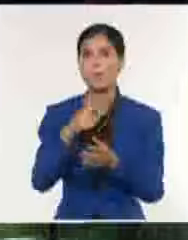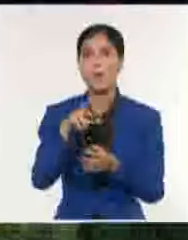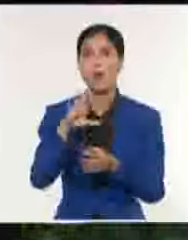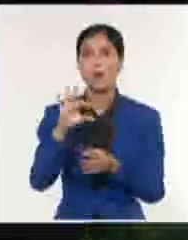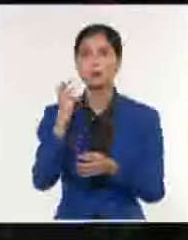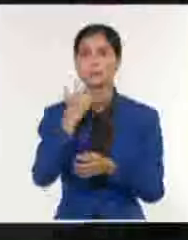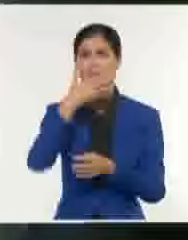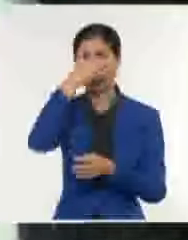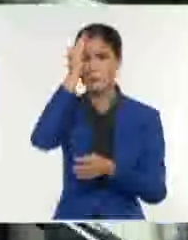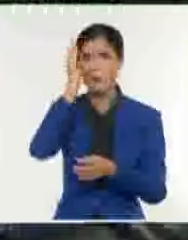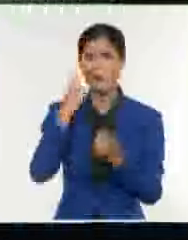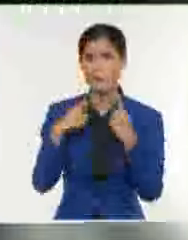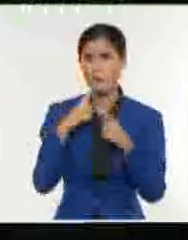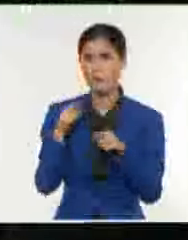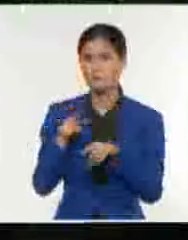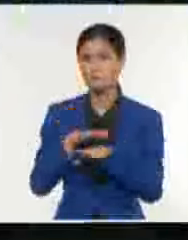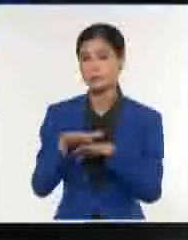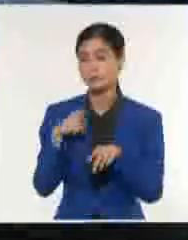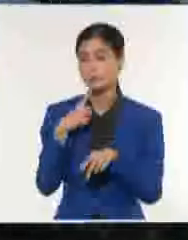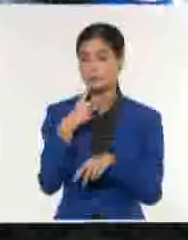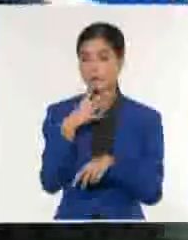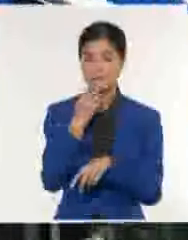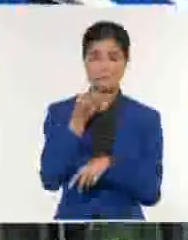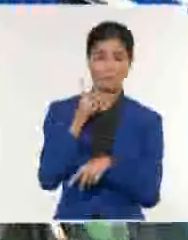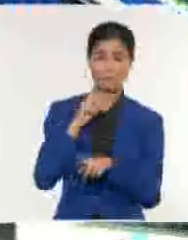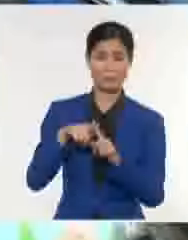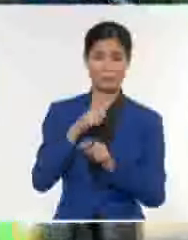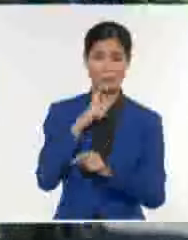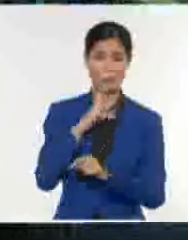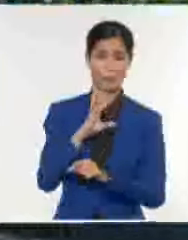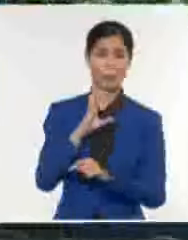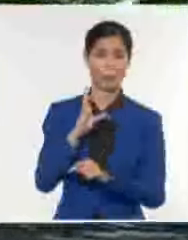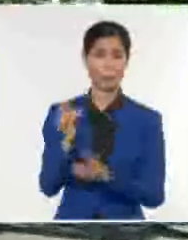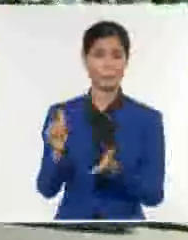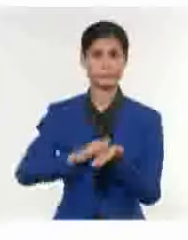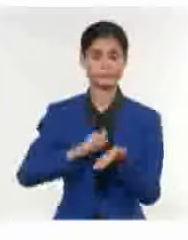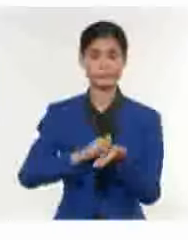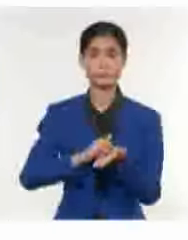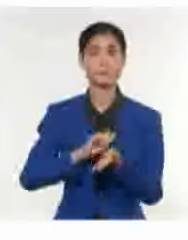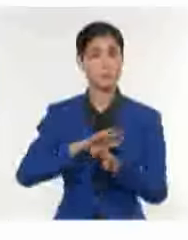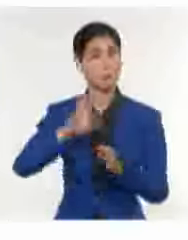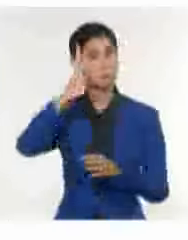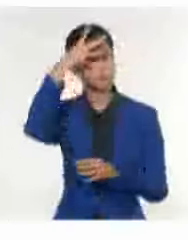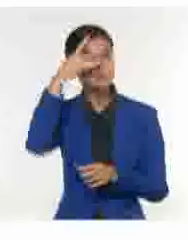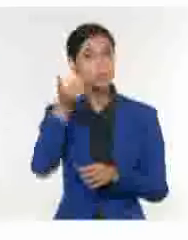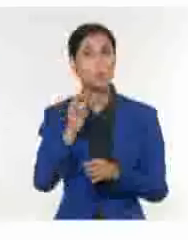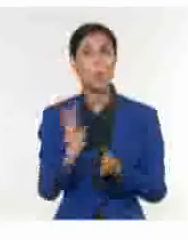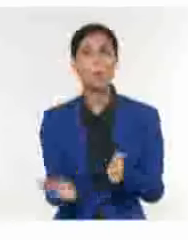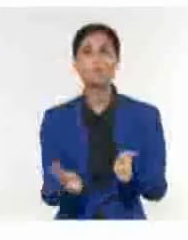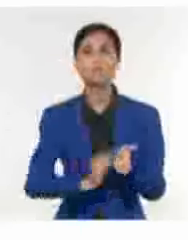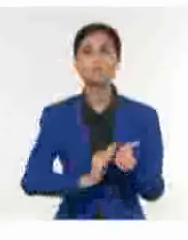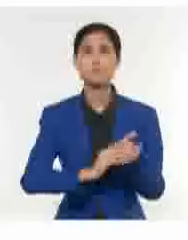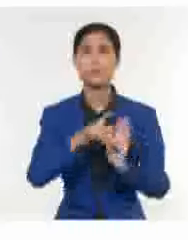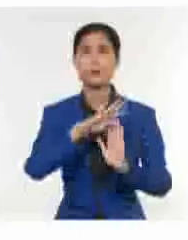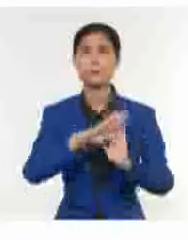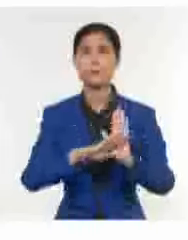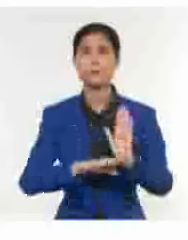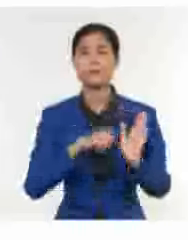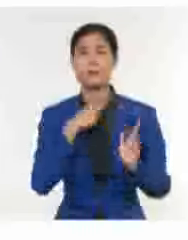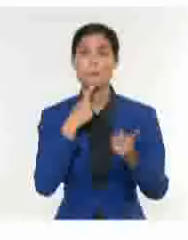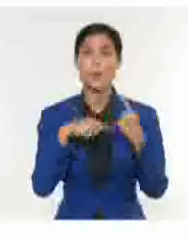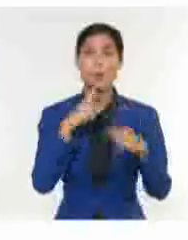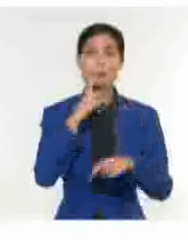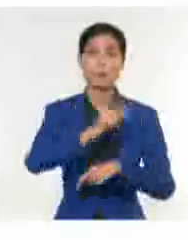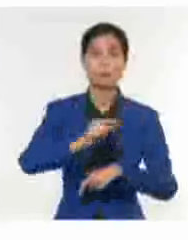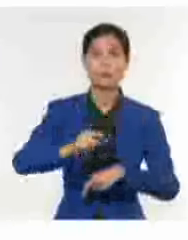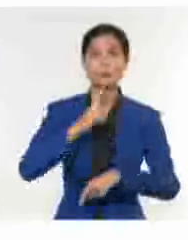enemigo jurado de los viajes a Cuba, el presidente Trump impuso medidas que también afectan a ciudadanos de otros países tradicionales emisores de